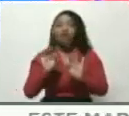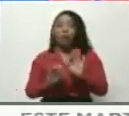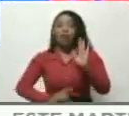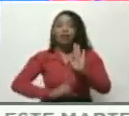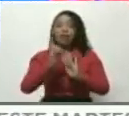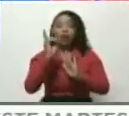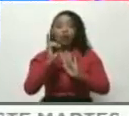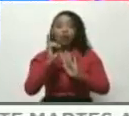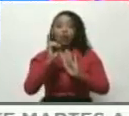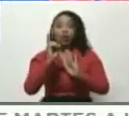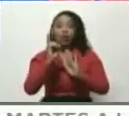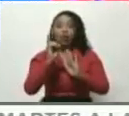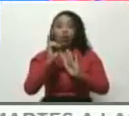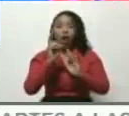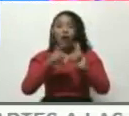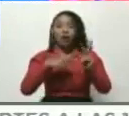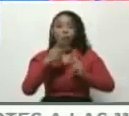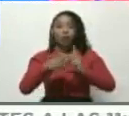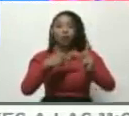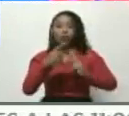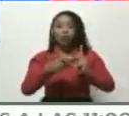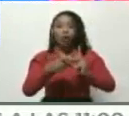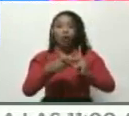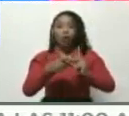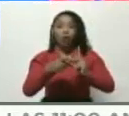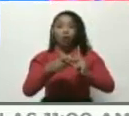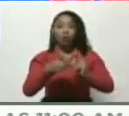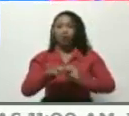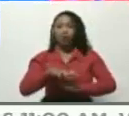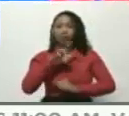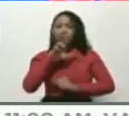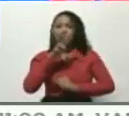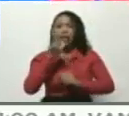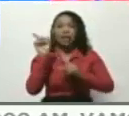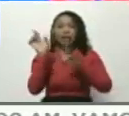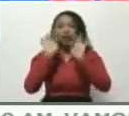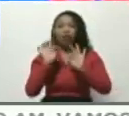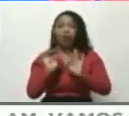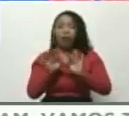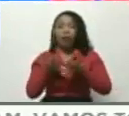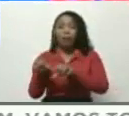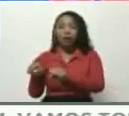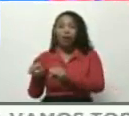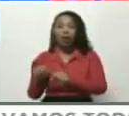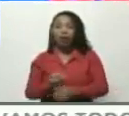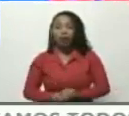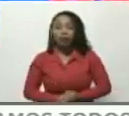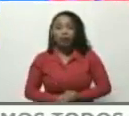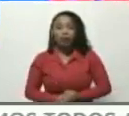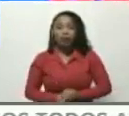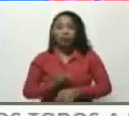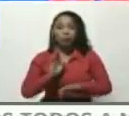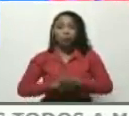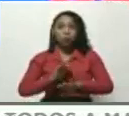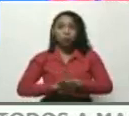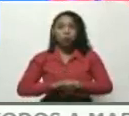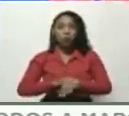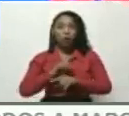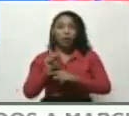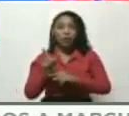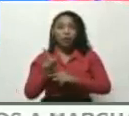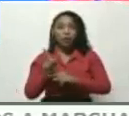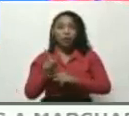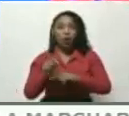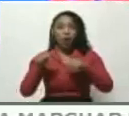desarrollo y de producción devastador, que es el modelo capitalista. Y por eso